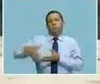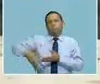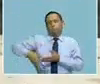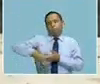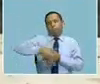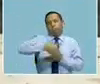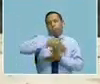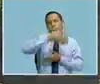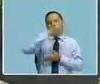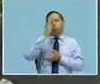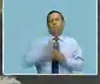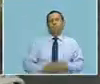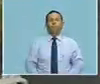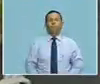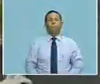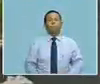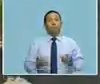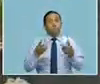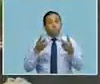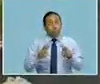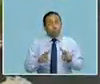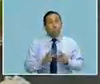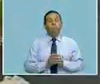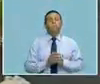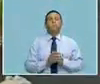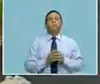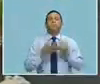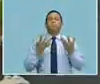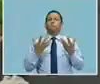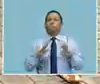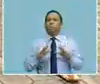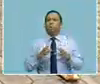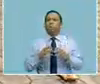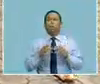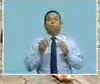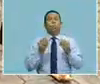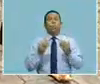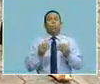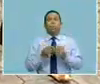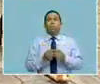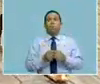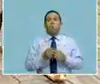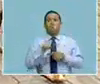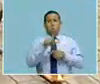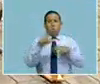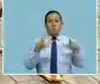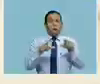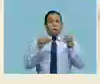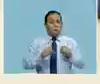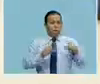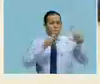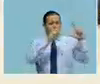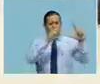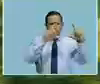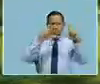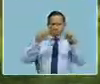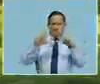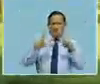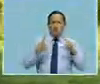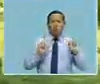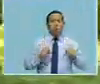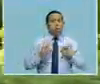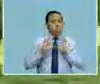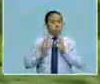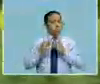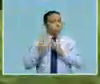área del centro comercial. Además de eso, tendrán lectura de tarot y zonas para tomarse fotografías. Puede acudir toda la